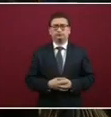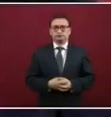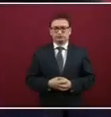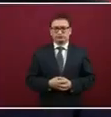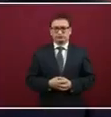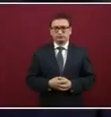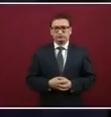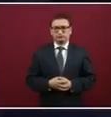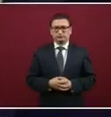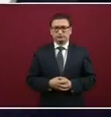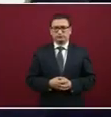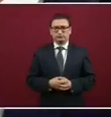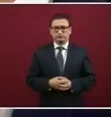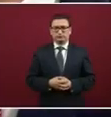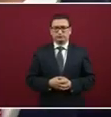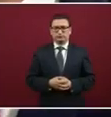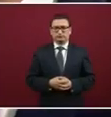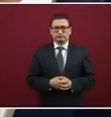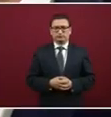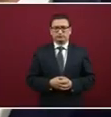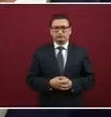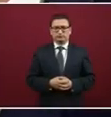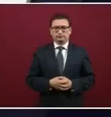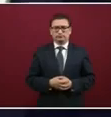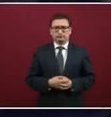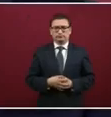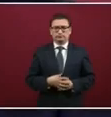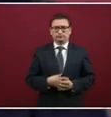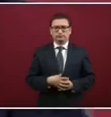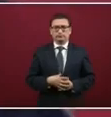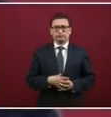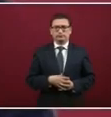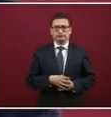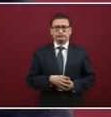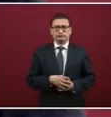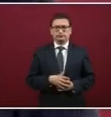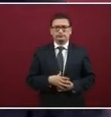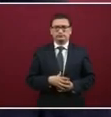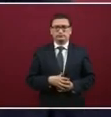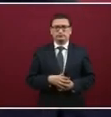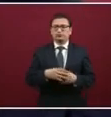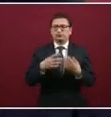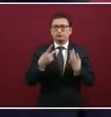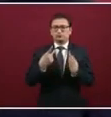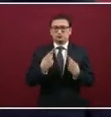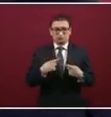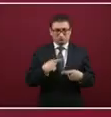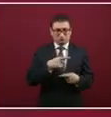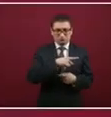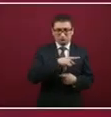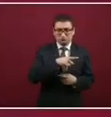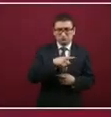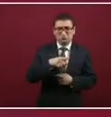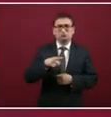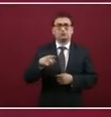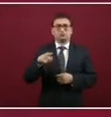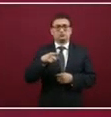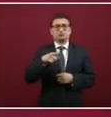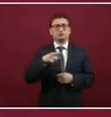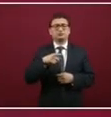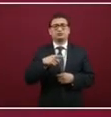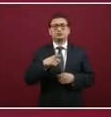el tratamiento a quienes tienen la enfermedad de la corrupción y no lo